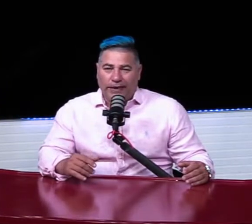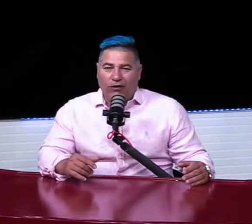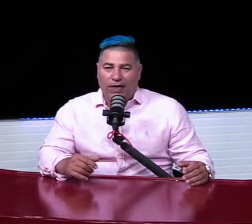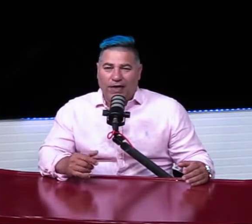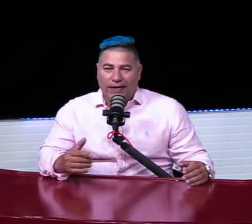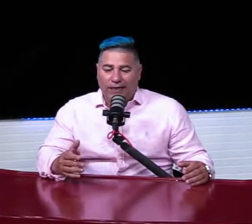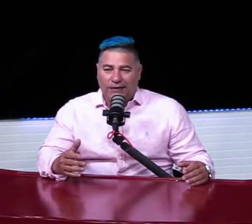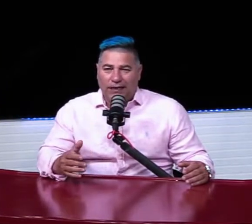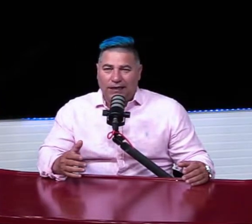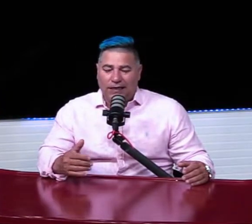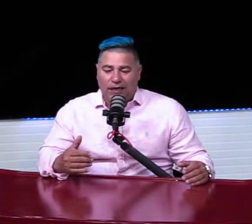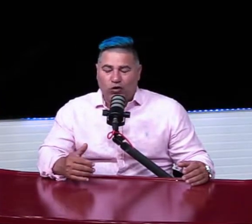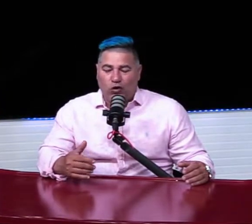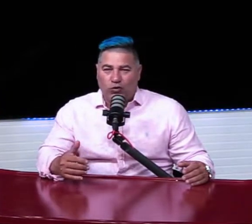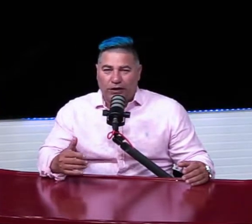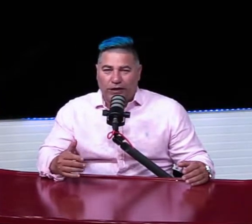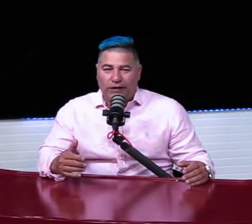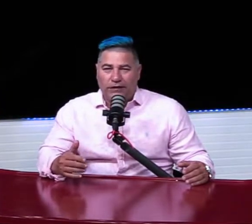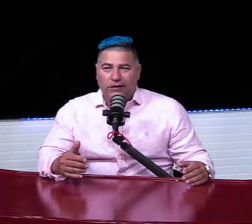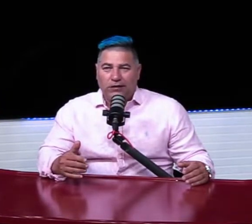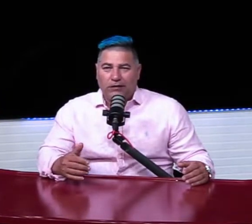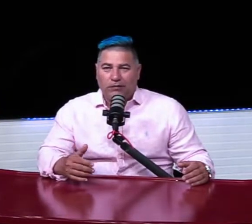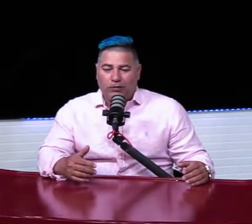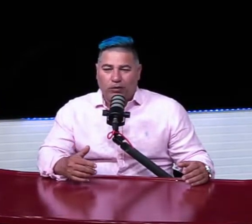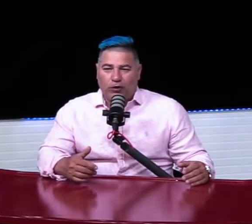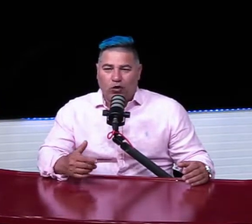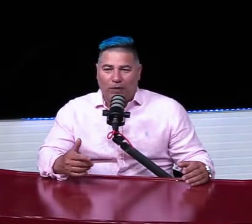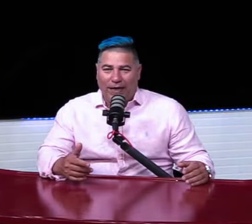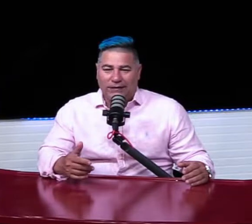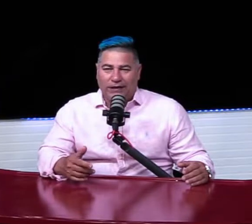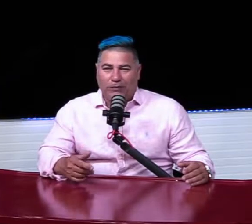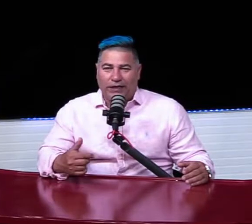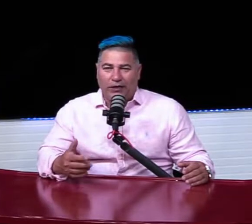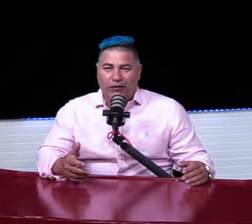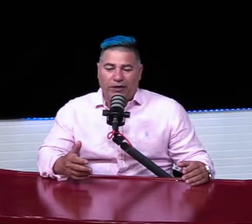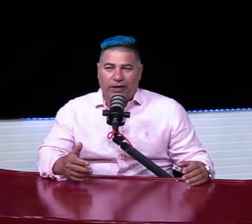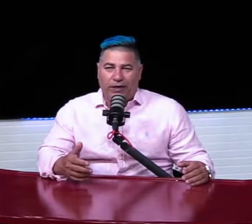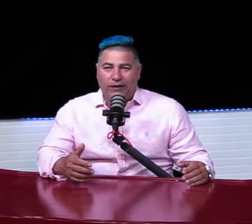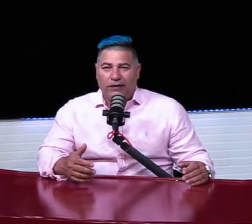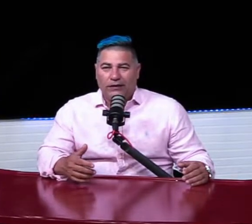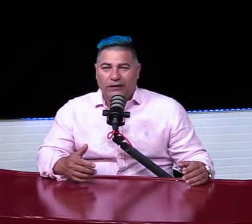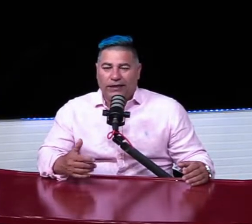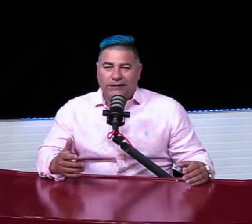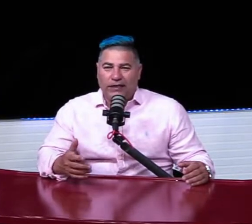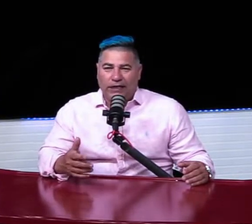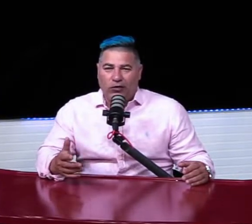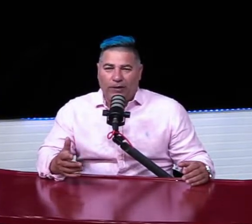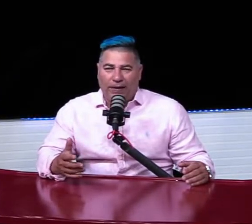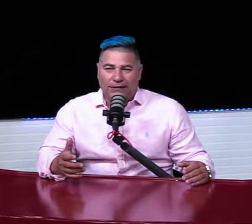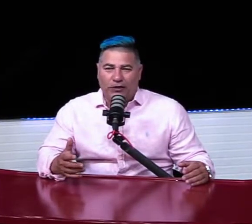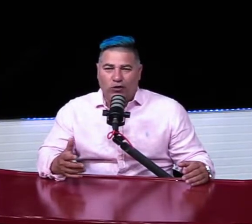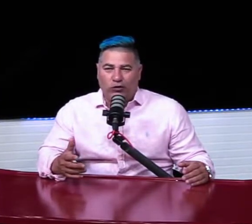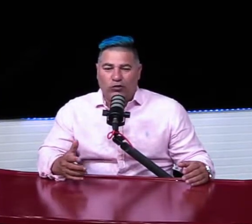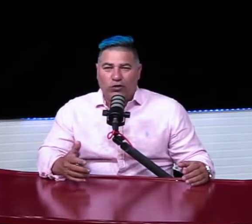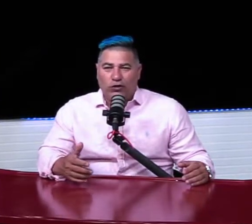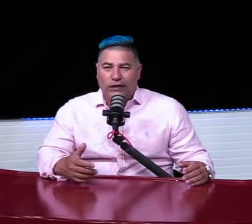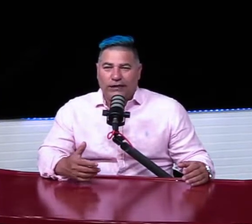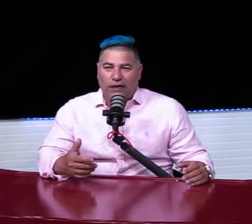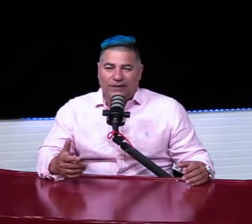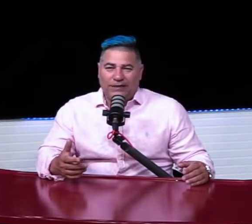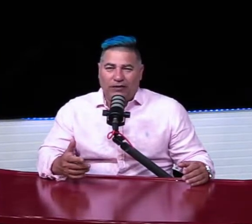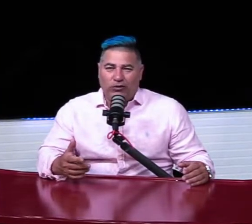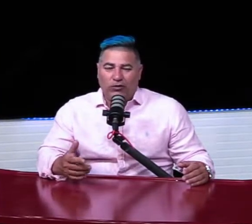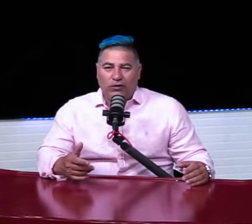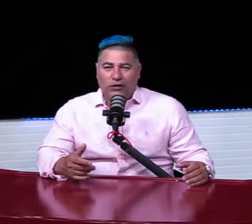Siempre quiero darle las gracias a todos ustedes por preocuparse, por escribirme y decían, ¿qué es lo que pasa, Yotu? ¿Qué